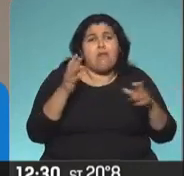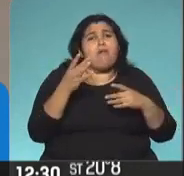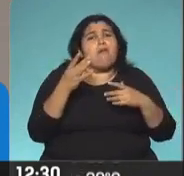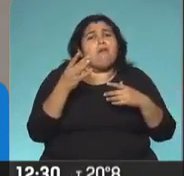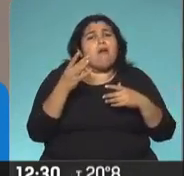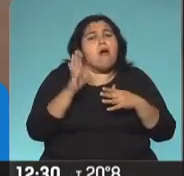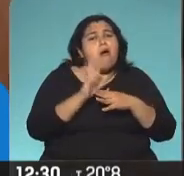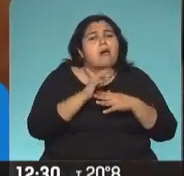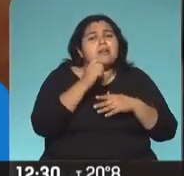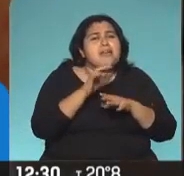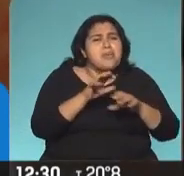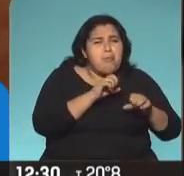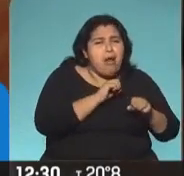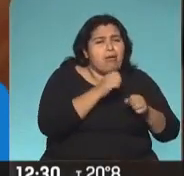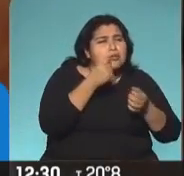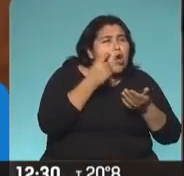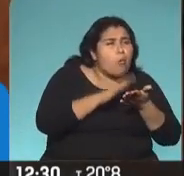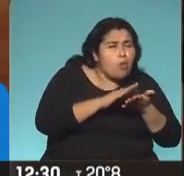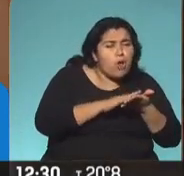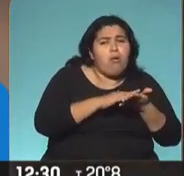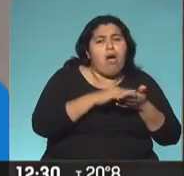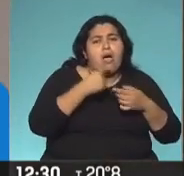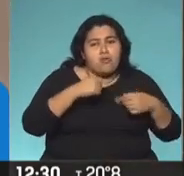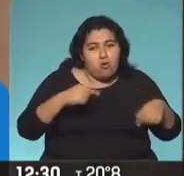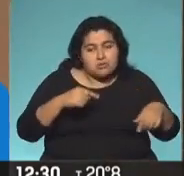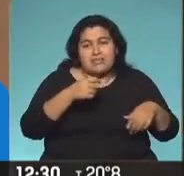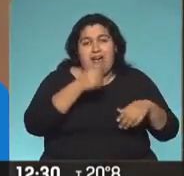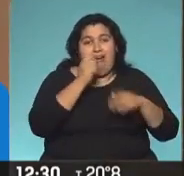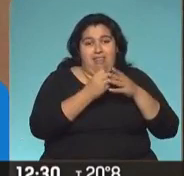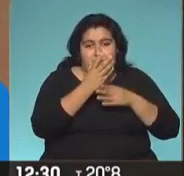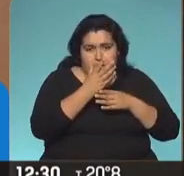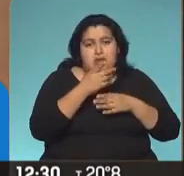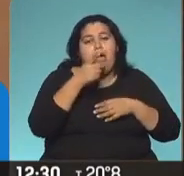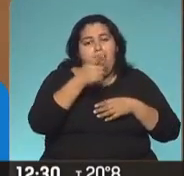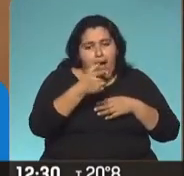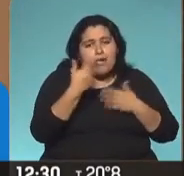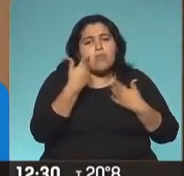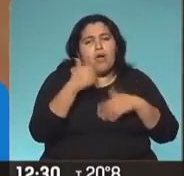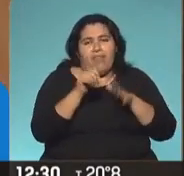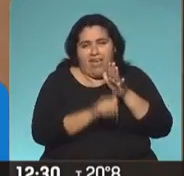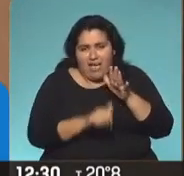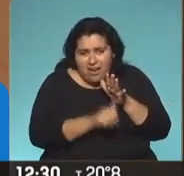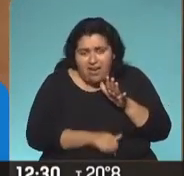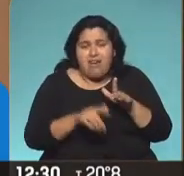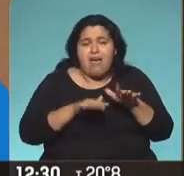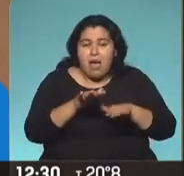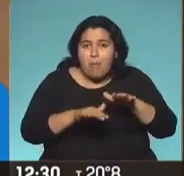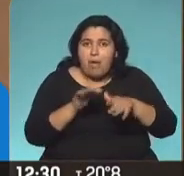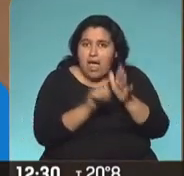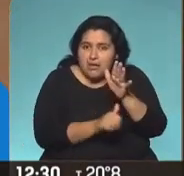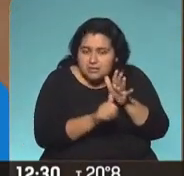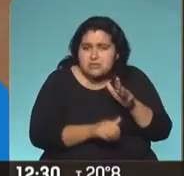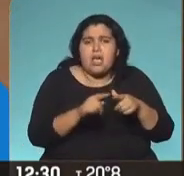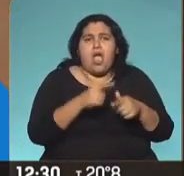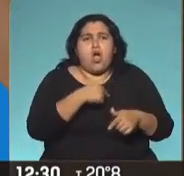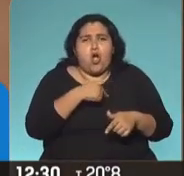ayunas o durante el día tiene más riesgo esa persona de tener lesiones en los pies por la neuropatía diabética en el